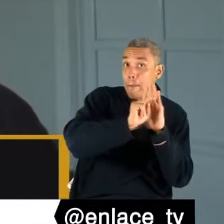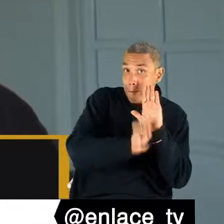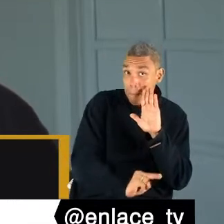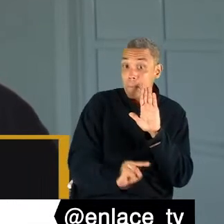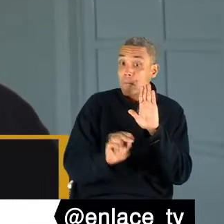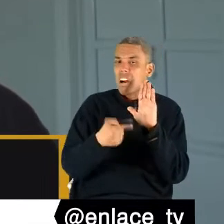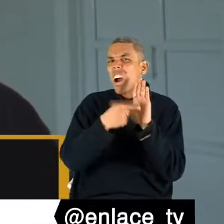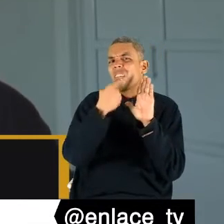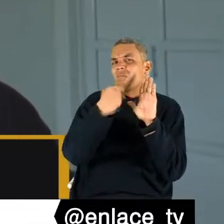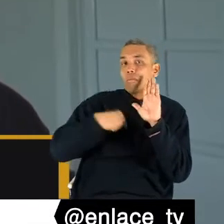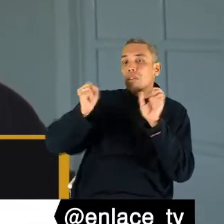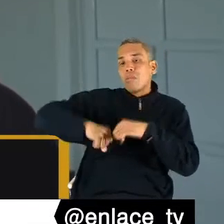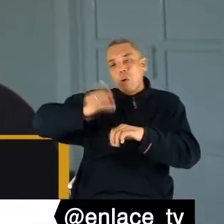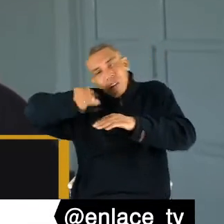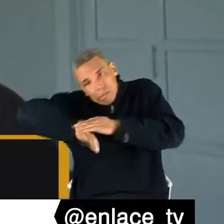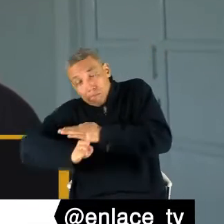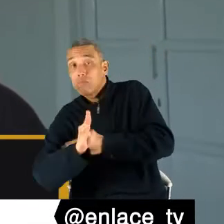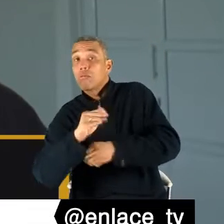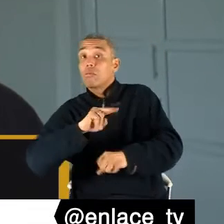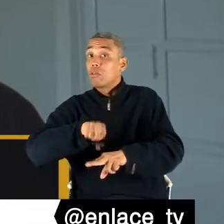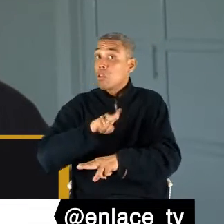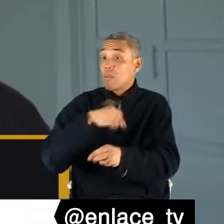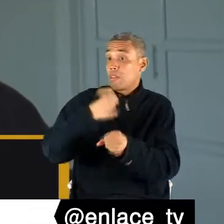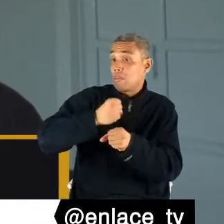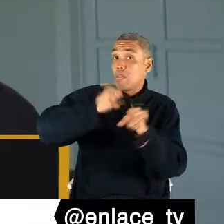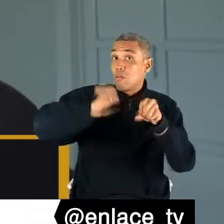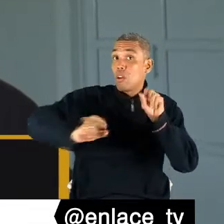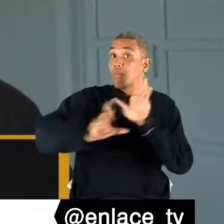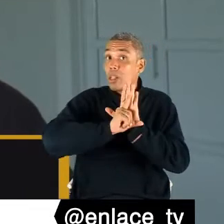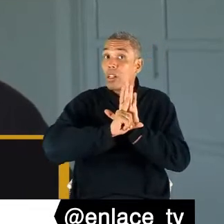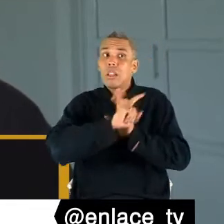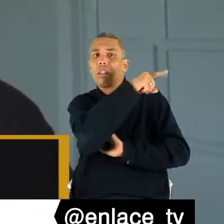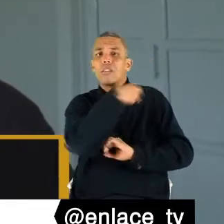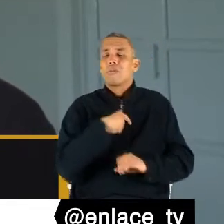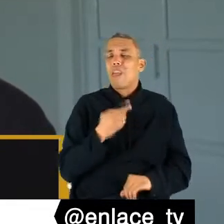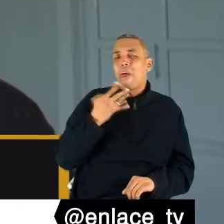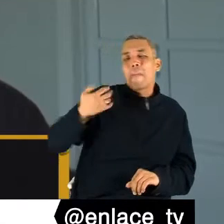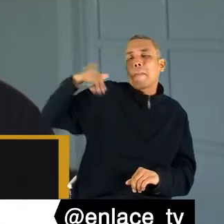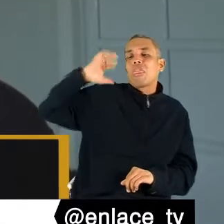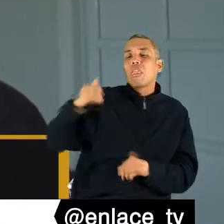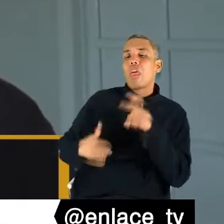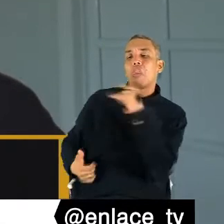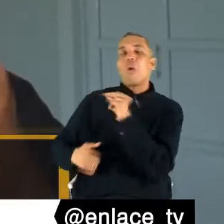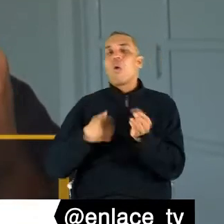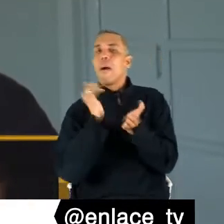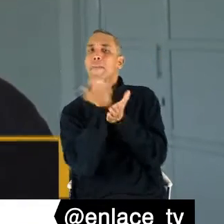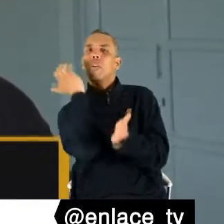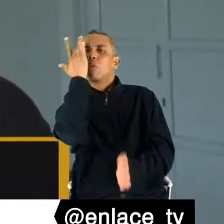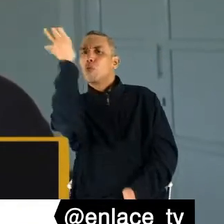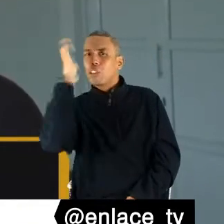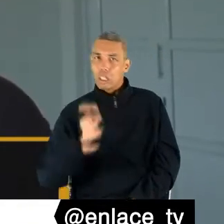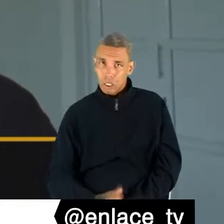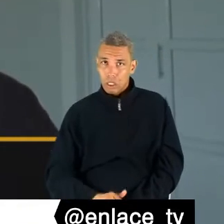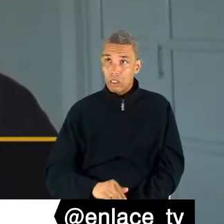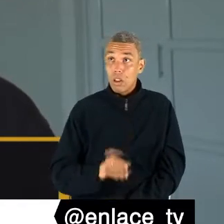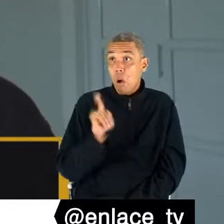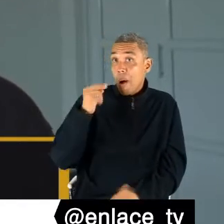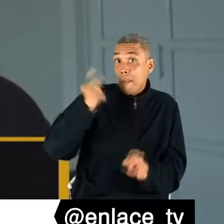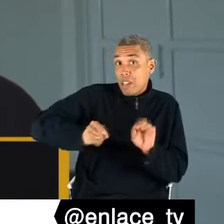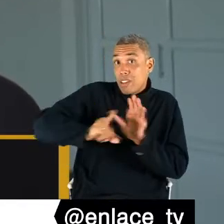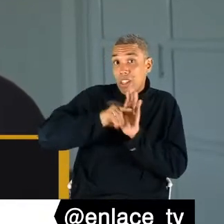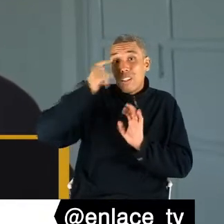ingreso de los dirigentes sindicales está perfectamente alineada con lo que ocurre en Cartagena y lo que ocurre en estaciones como Castilla y Chichimene. Respecto a las declaraciones del